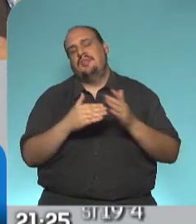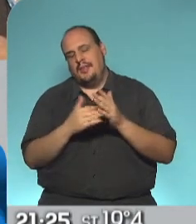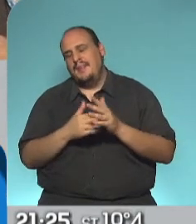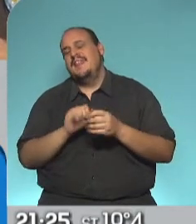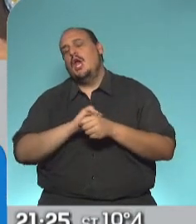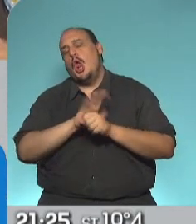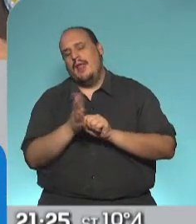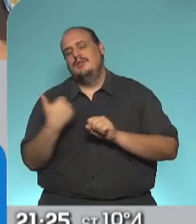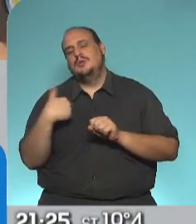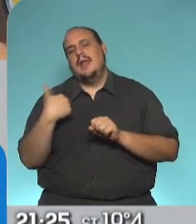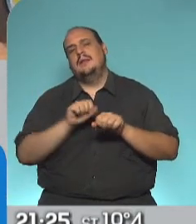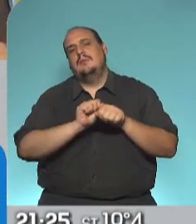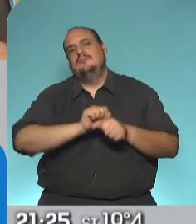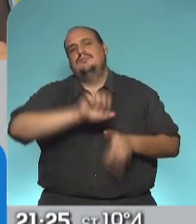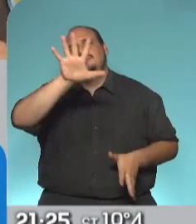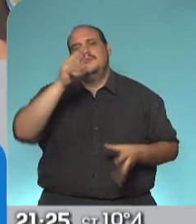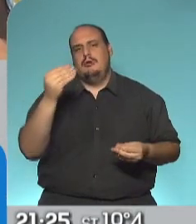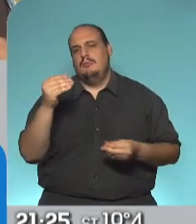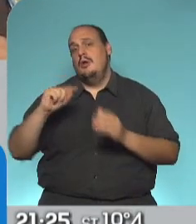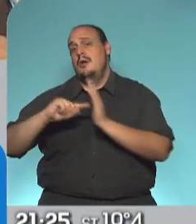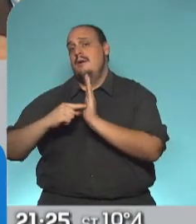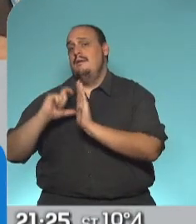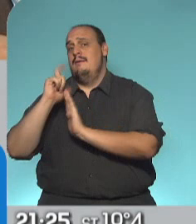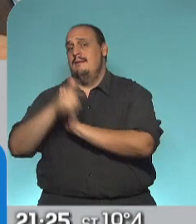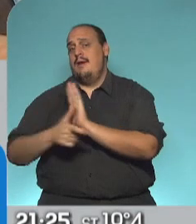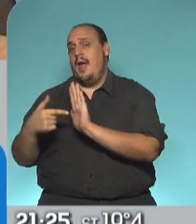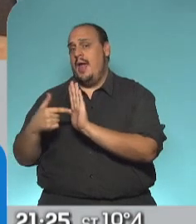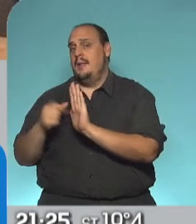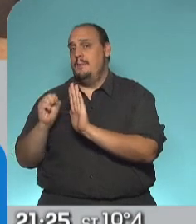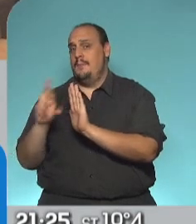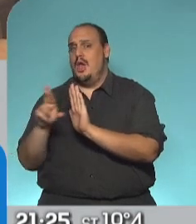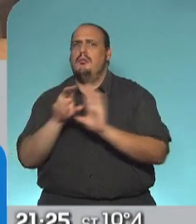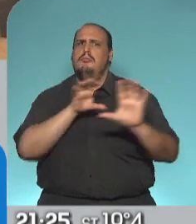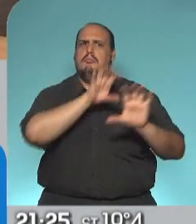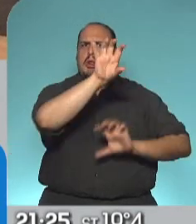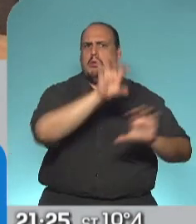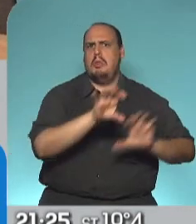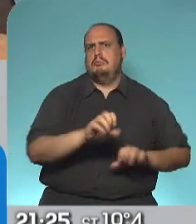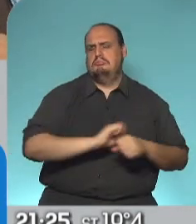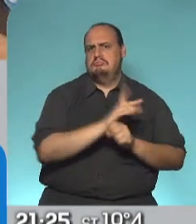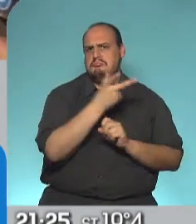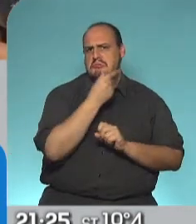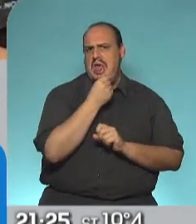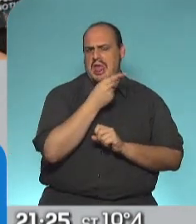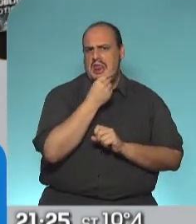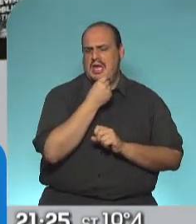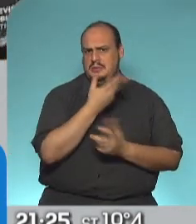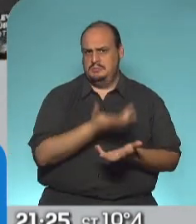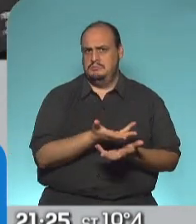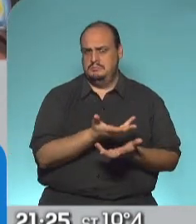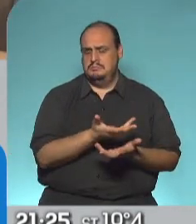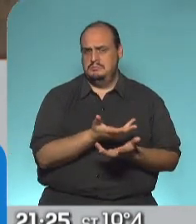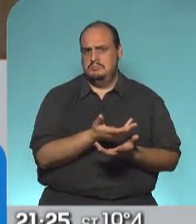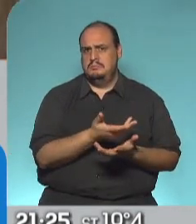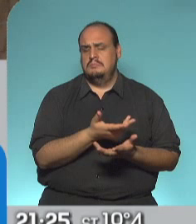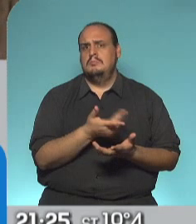en la república argentina no muy afectada la zona del amba y hay una enorme cantidad de provincias sin casos quiere decir que